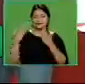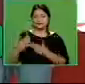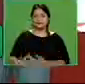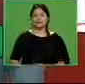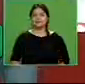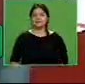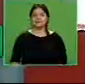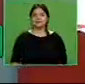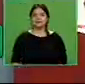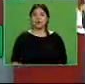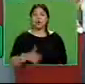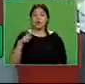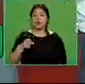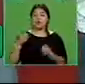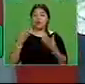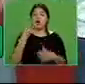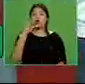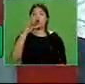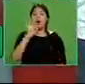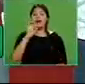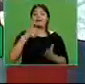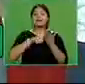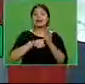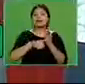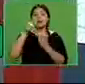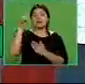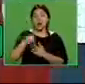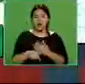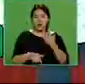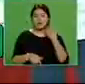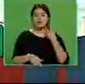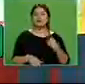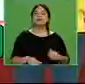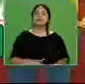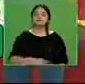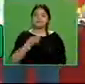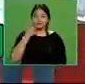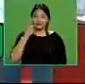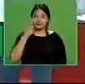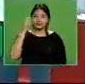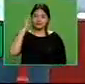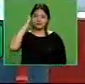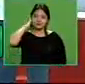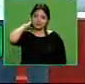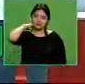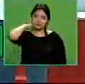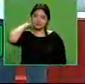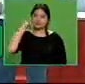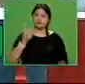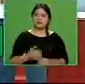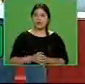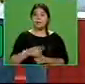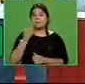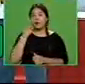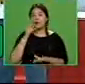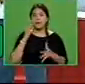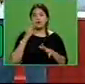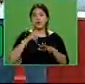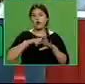usted. Estamos entregando 40 cédulas del Buen Vivir hoy. Bueno, fíjense, esto es para ver un poco la